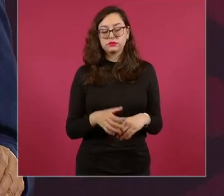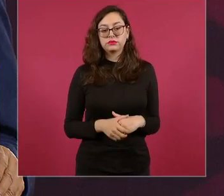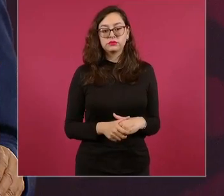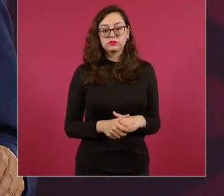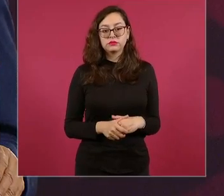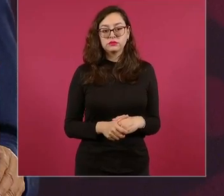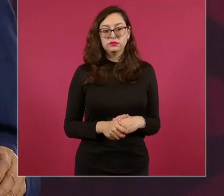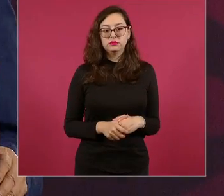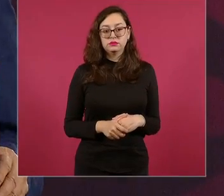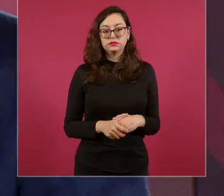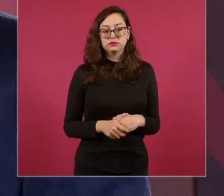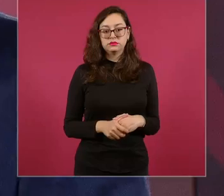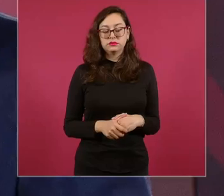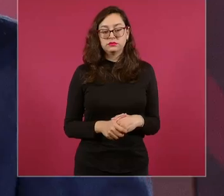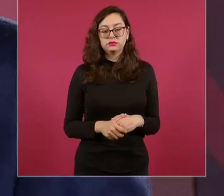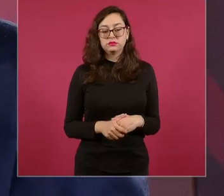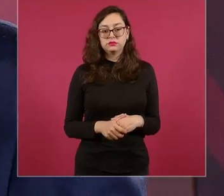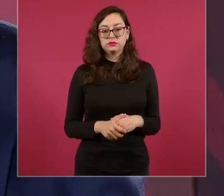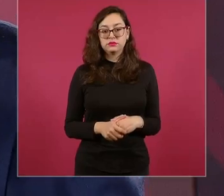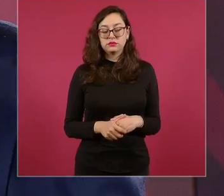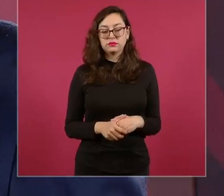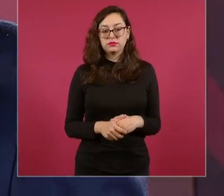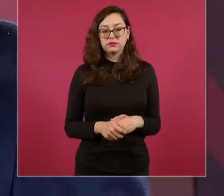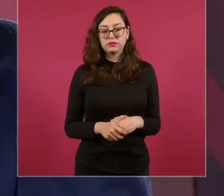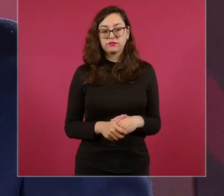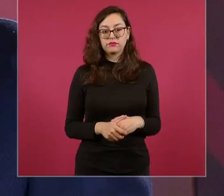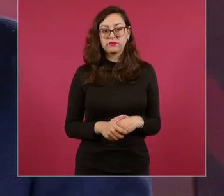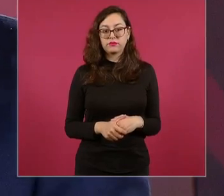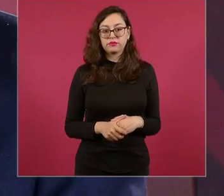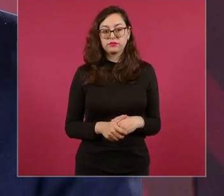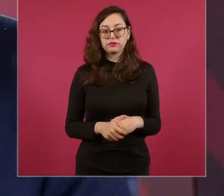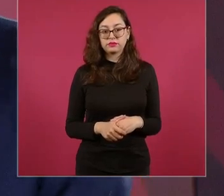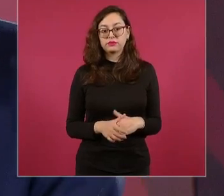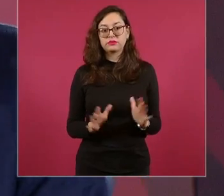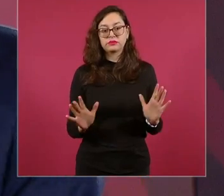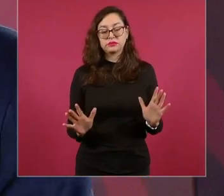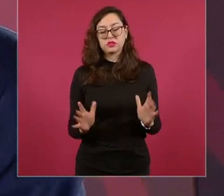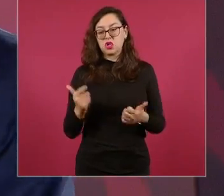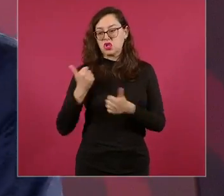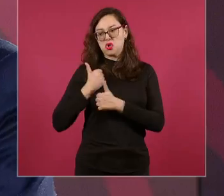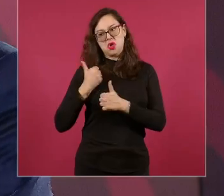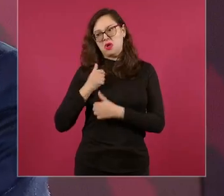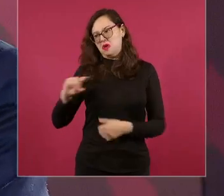no es ir a reprimir